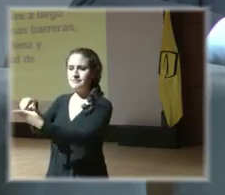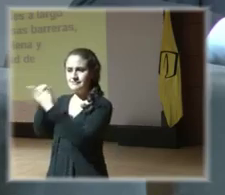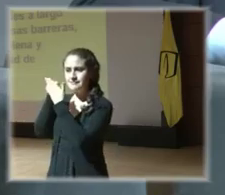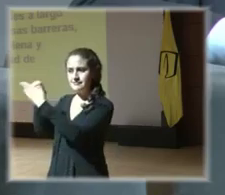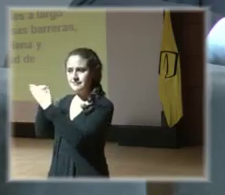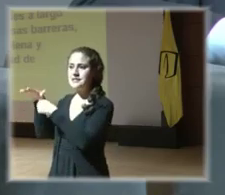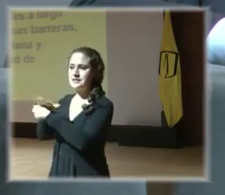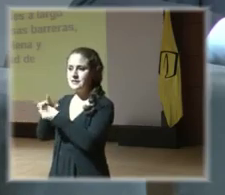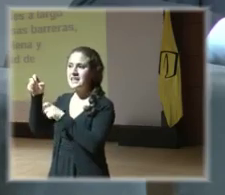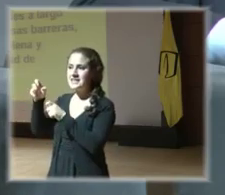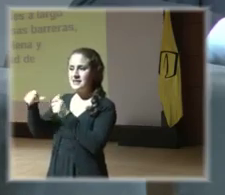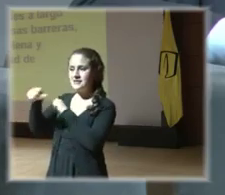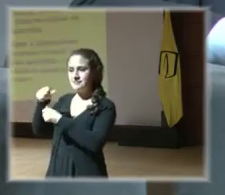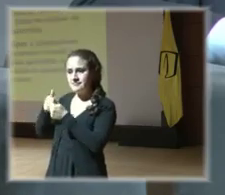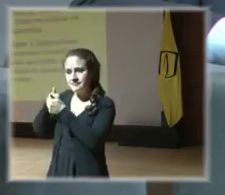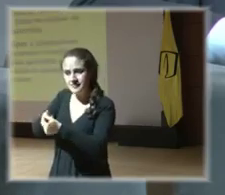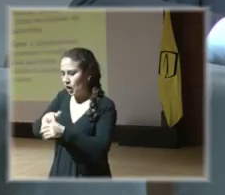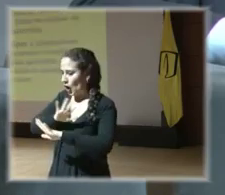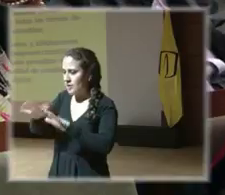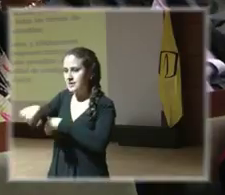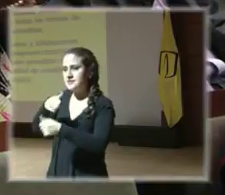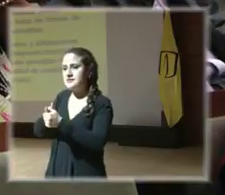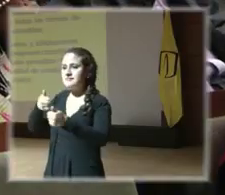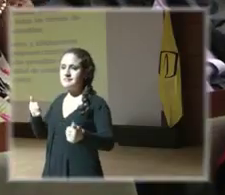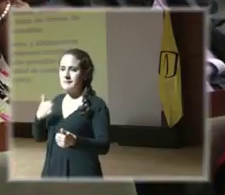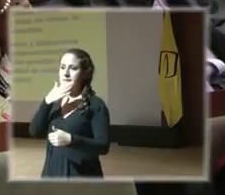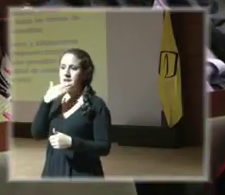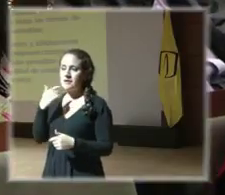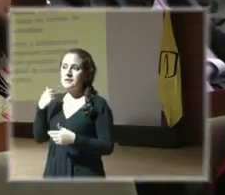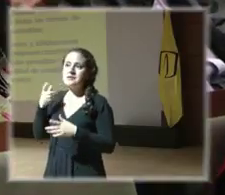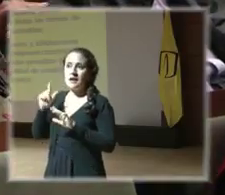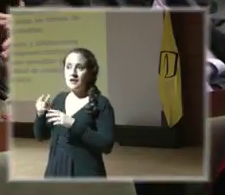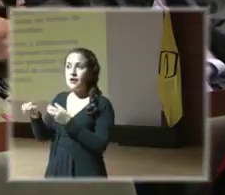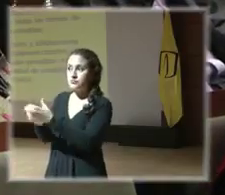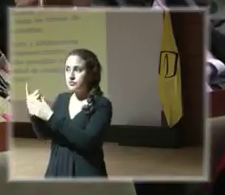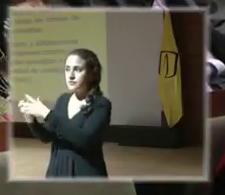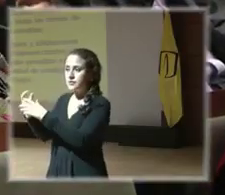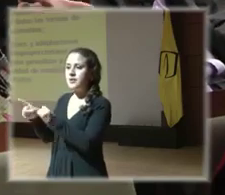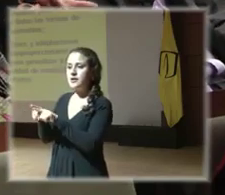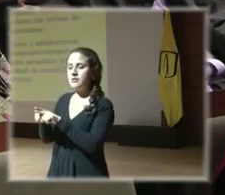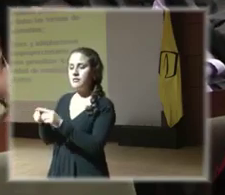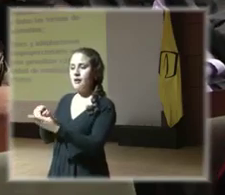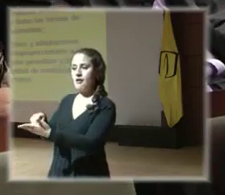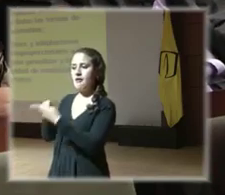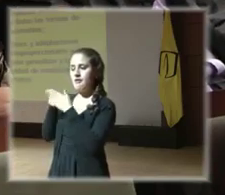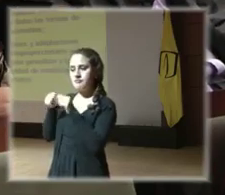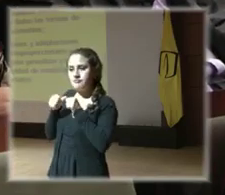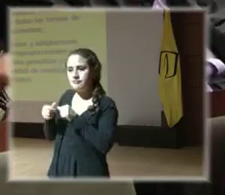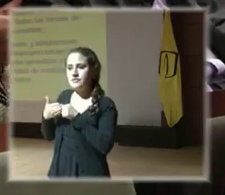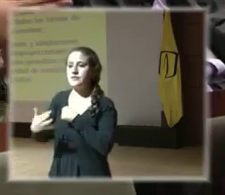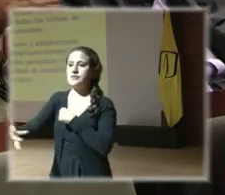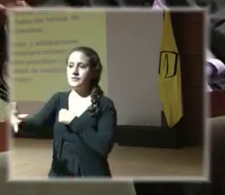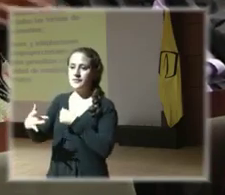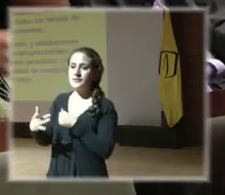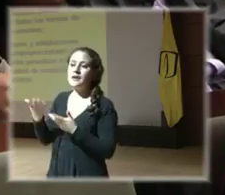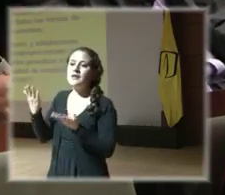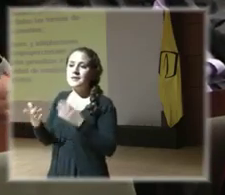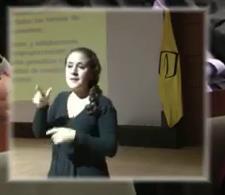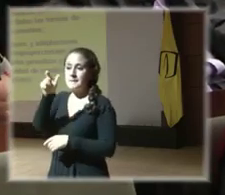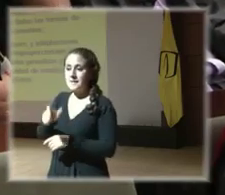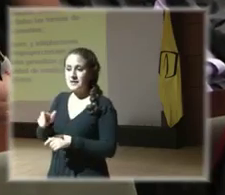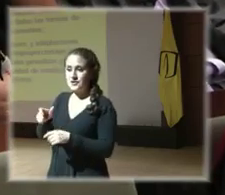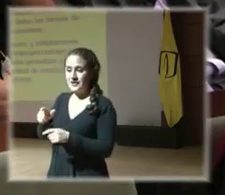casos solicitando reversar la interdicción, pues se va a sentar un precedente. ¿Sí? Y eso solo ocurre cuando la persona con